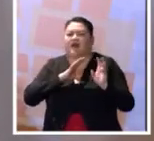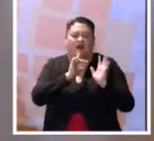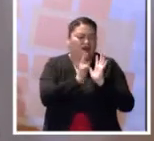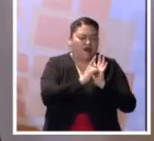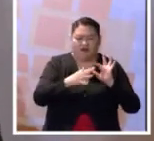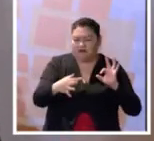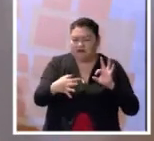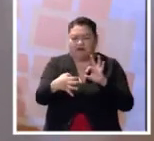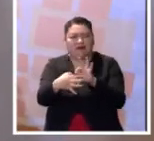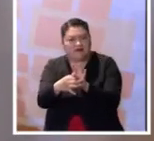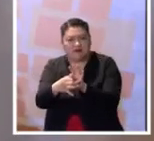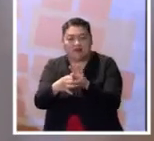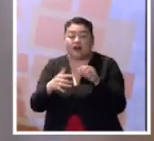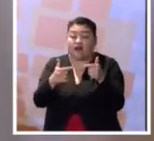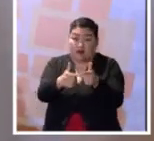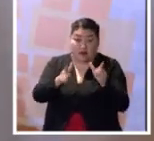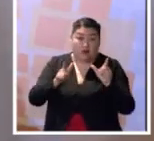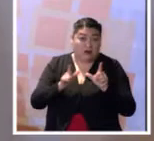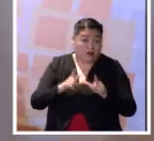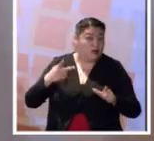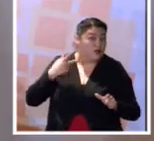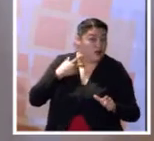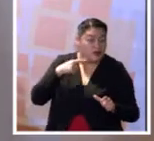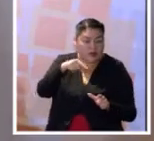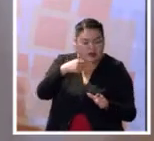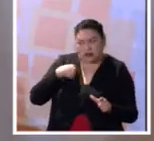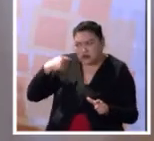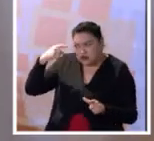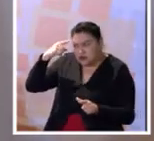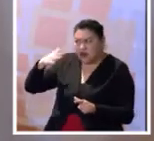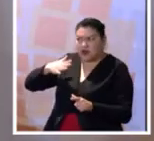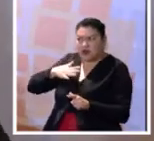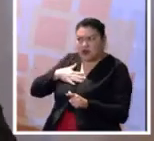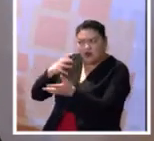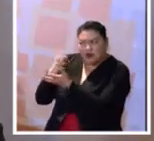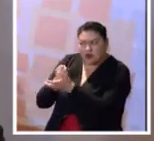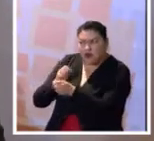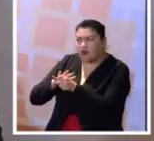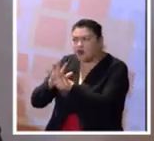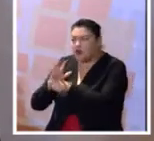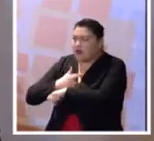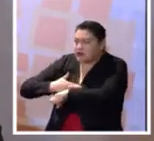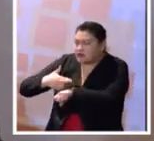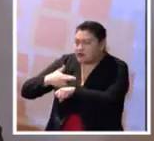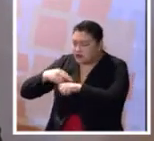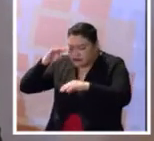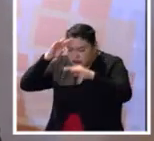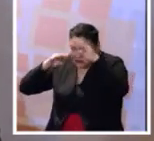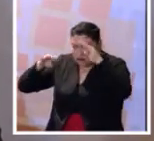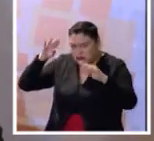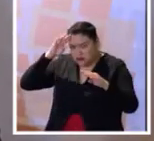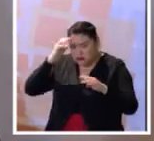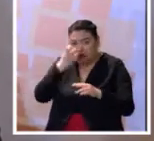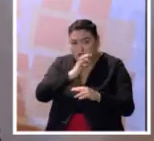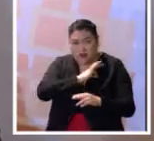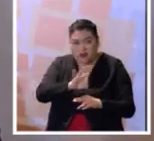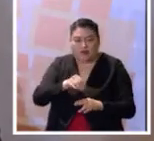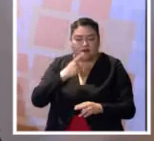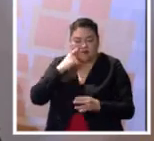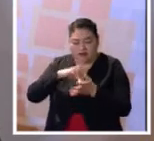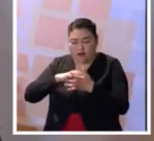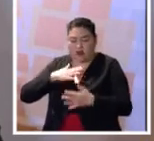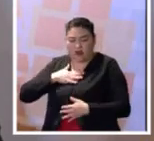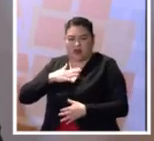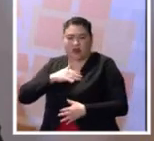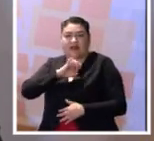mano, pensando cuál va a ser el resultado que quieren obtener. En Chile, por ejemplo, acabamos de cambiar el sistema